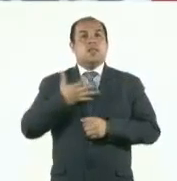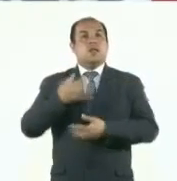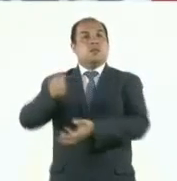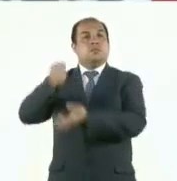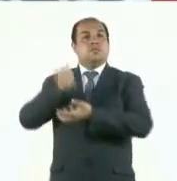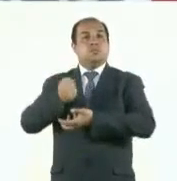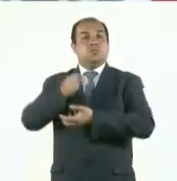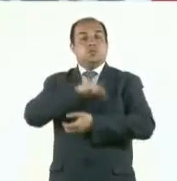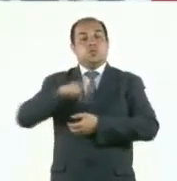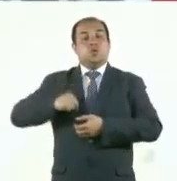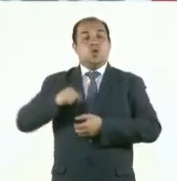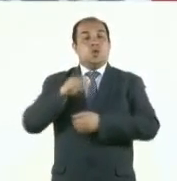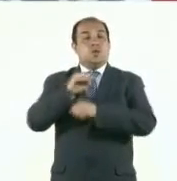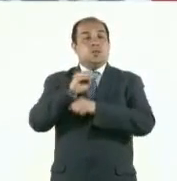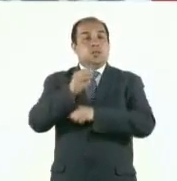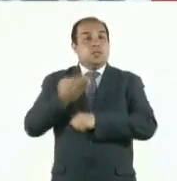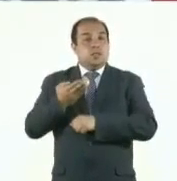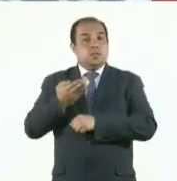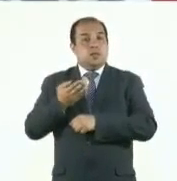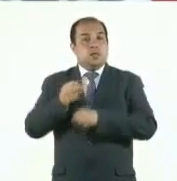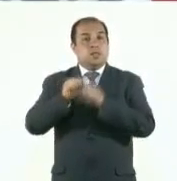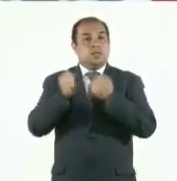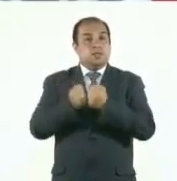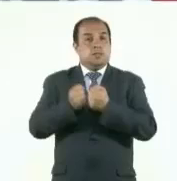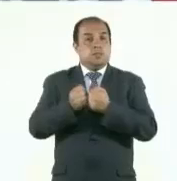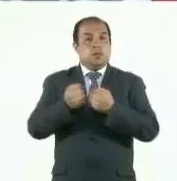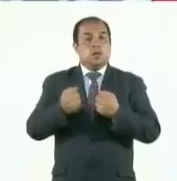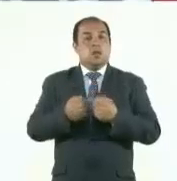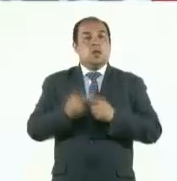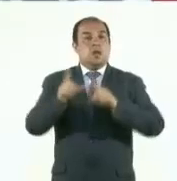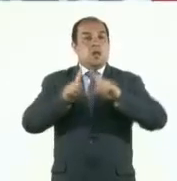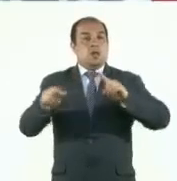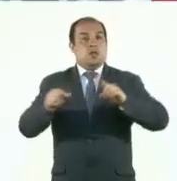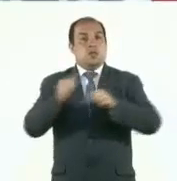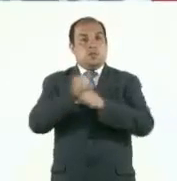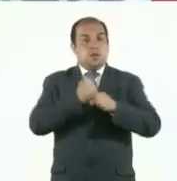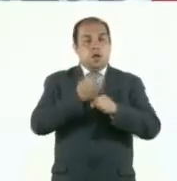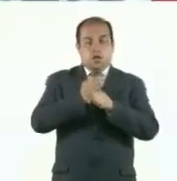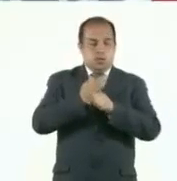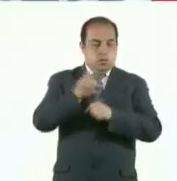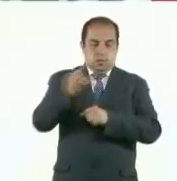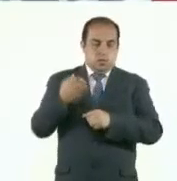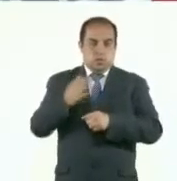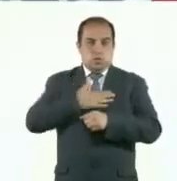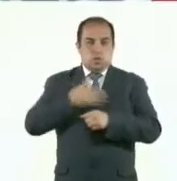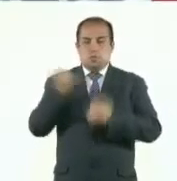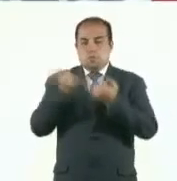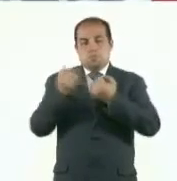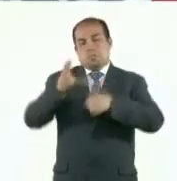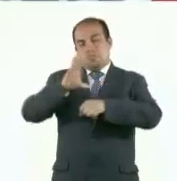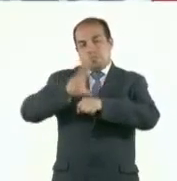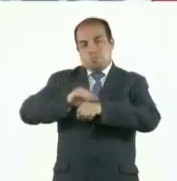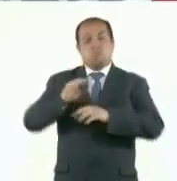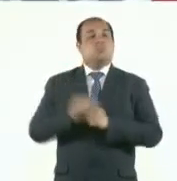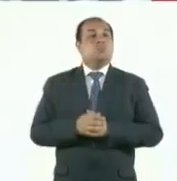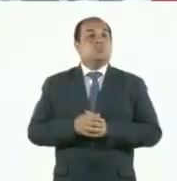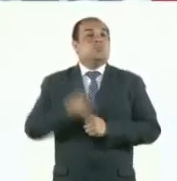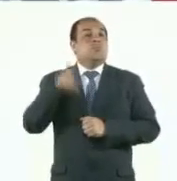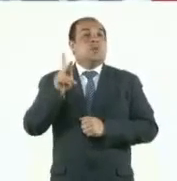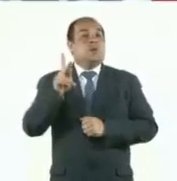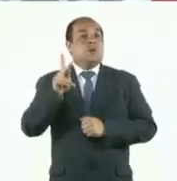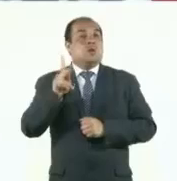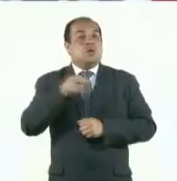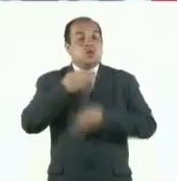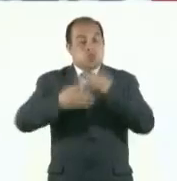de donde recibimos nuestro sistema nacional de investigadores yo no reciba ahora también porque estoy de licencia pero que todos seamos